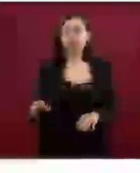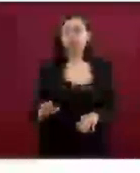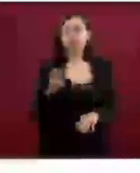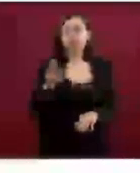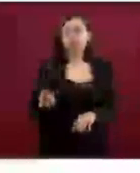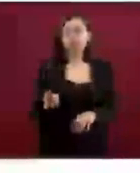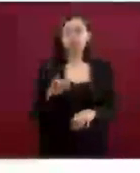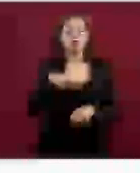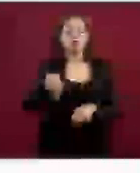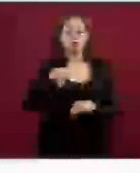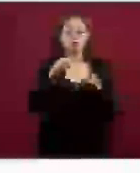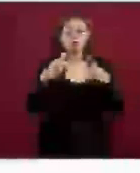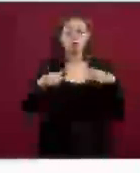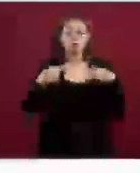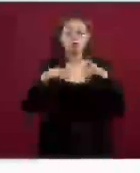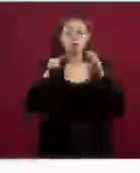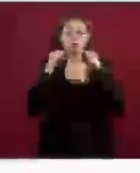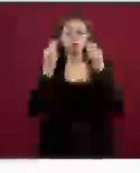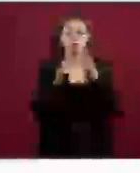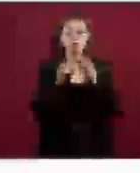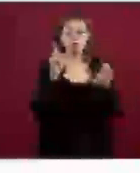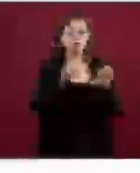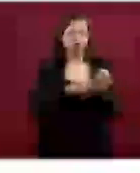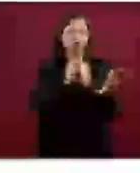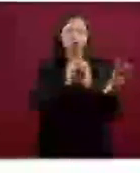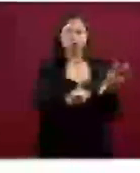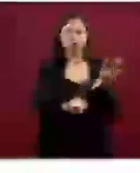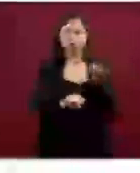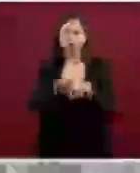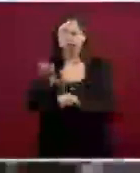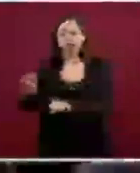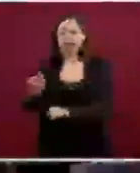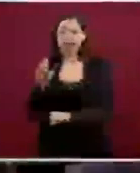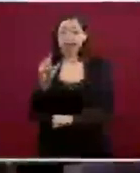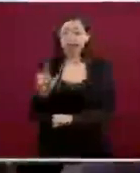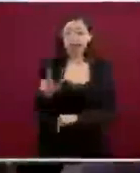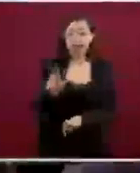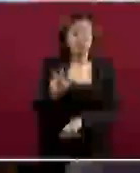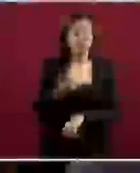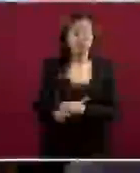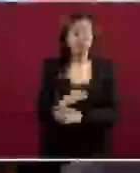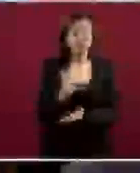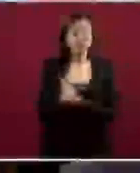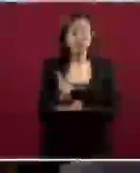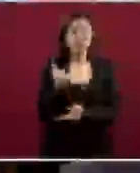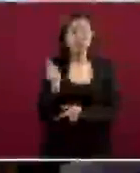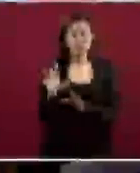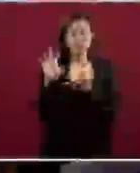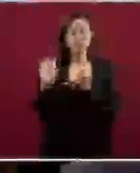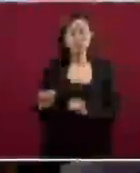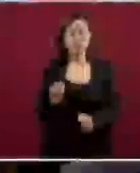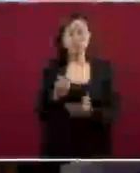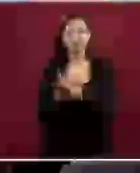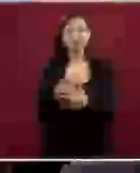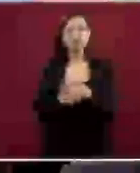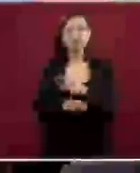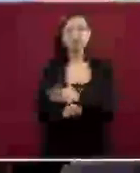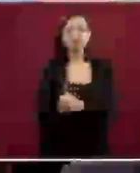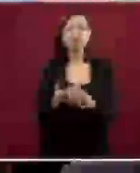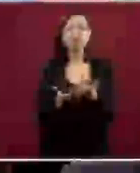de la delincuencia organizada desde ellos 18 relevantes dentro de la administración